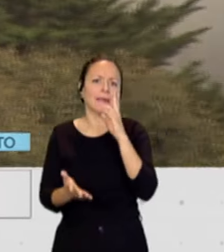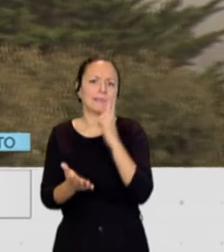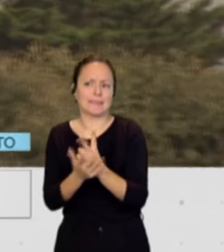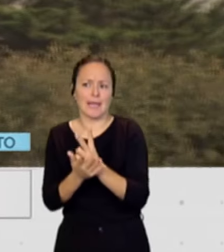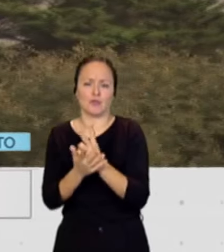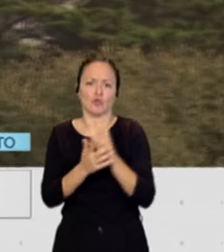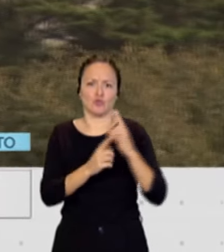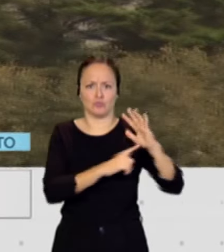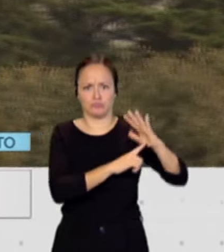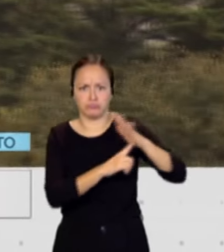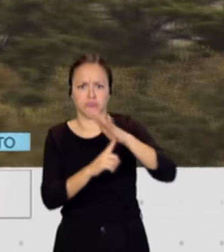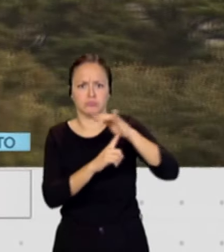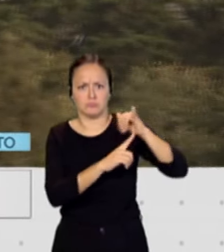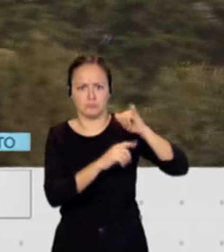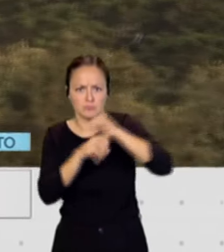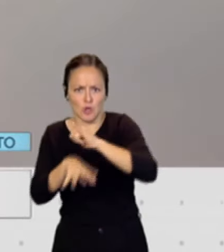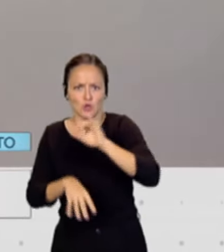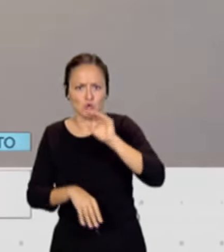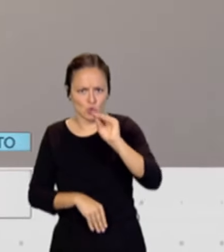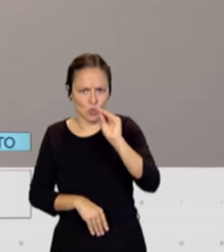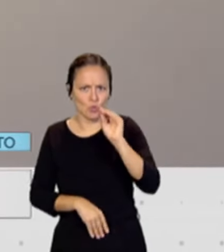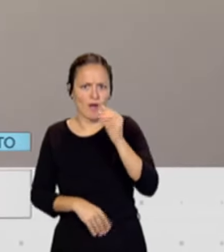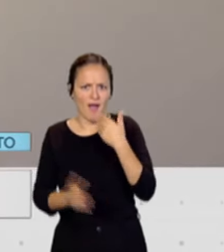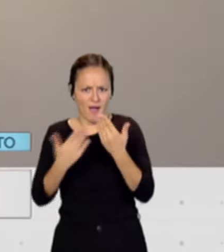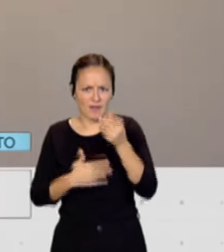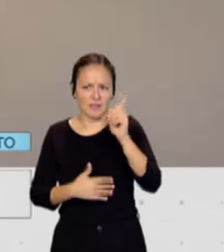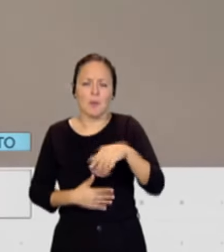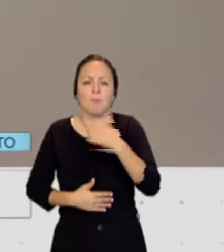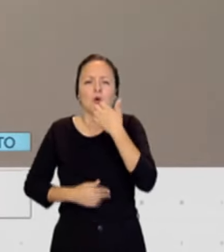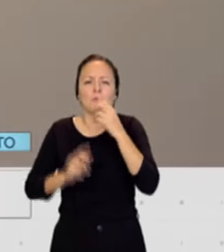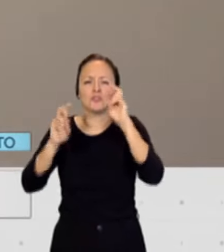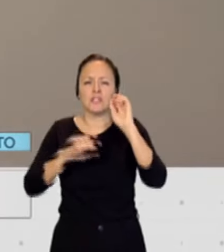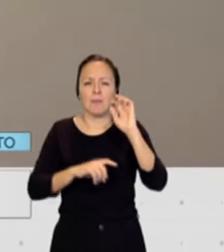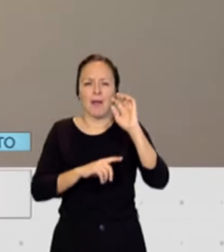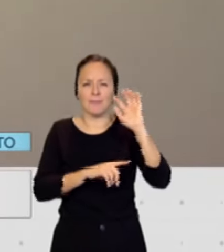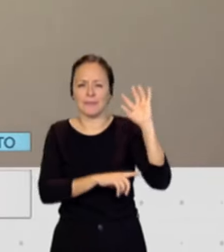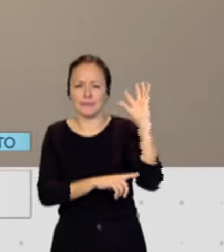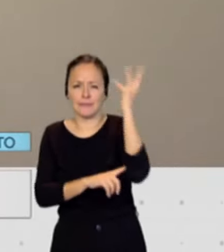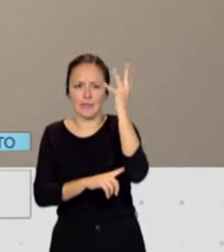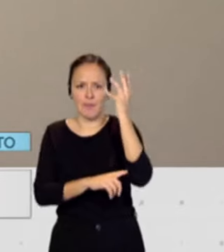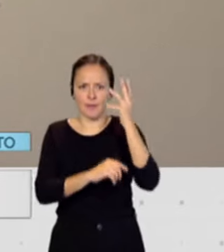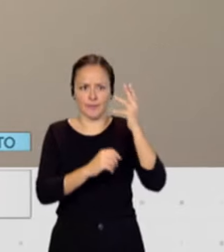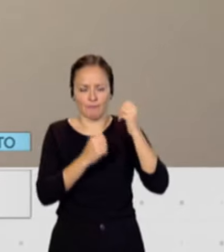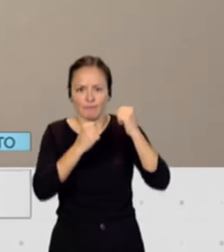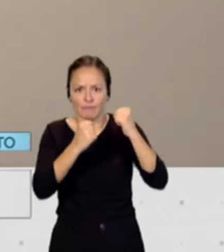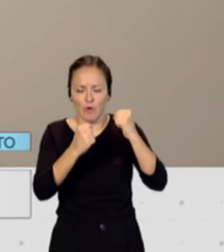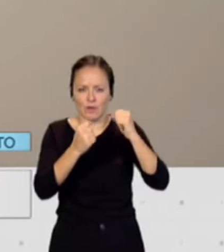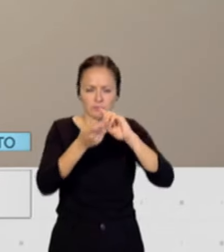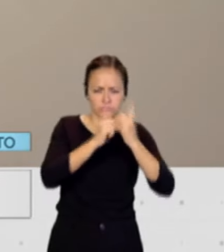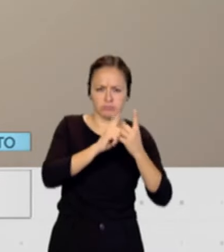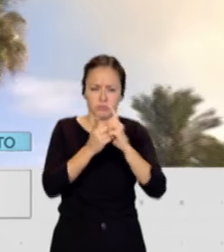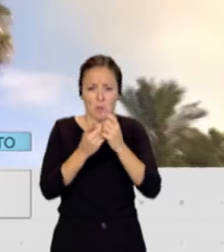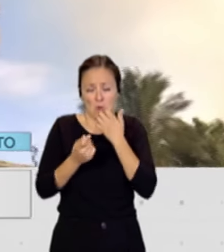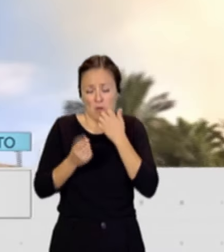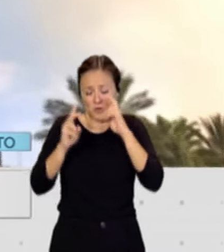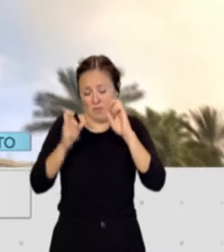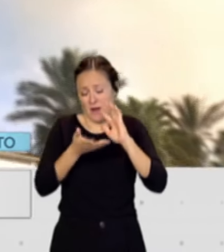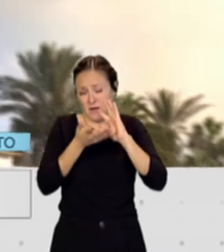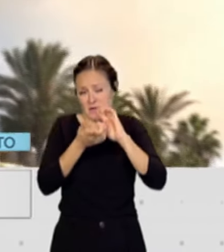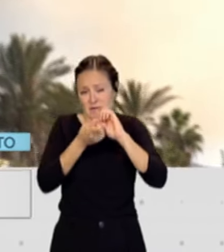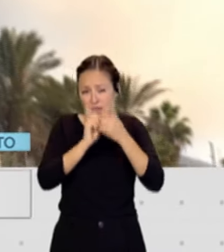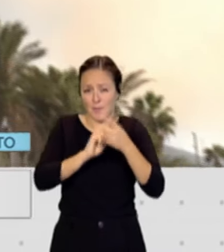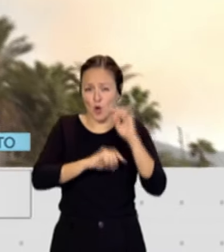medios aéreos por ejemplo los fenómenos atmosféricos fuertes que se están empezando a sentir con el cambio climático